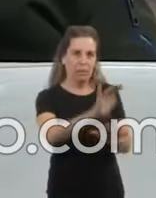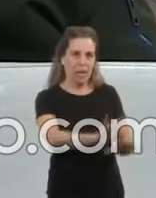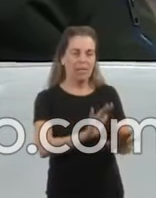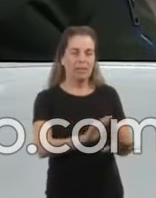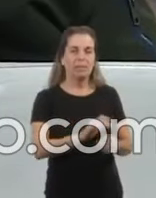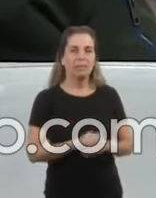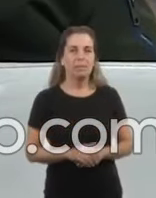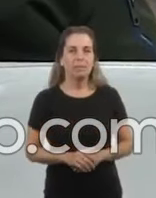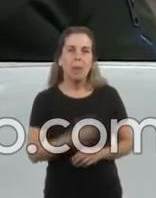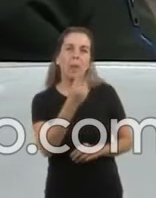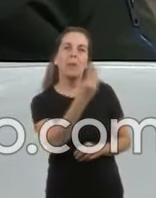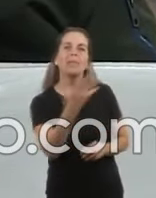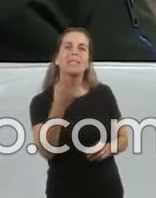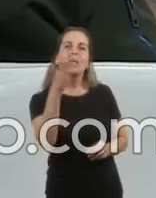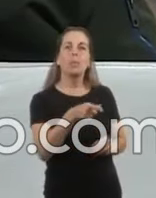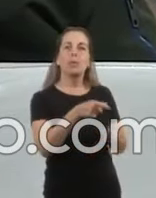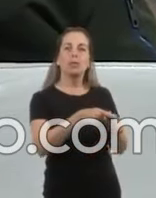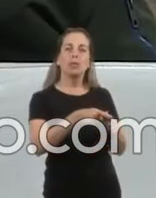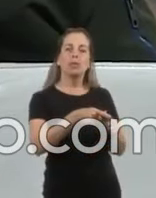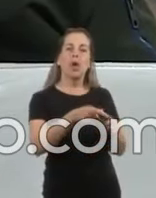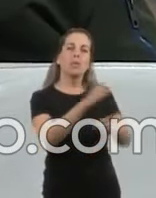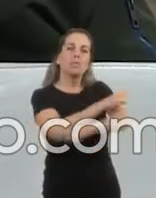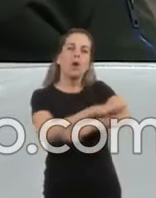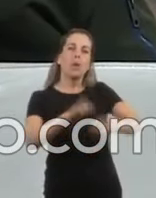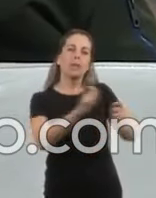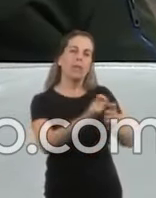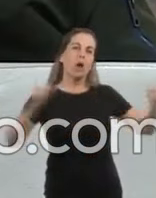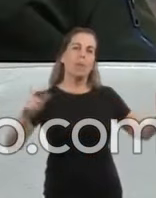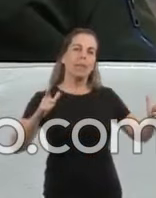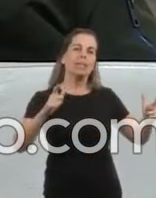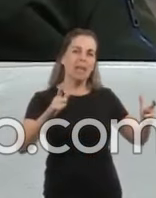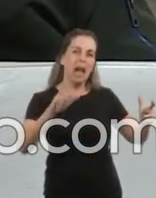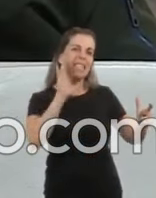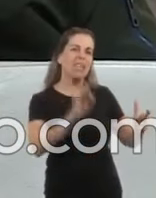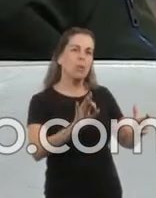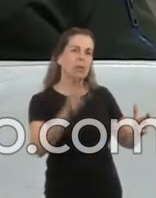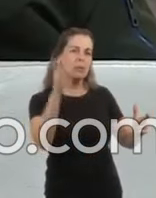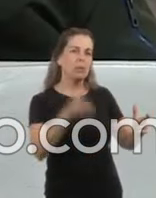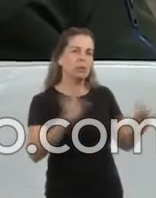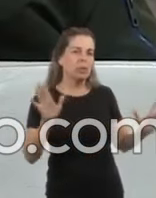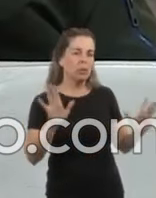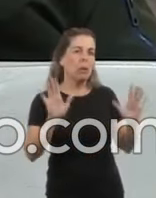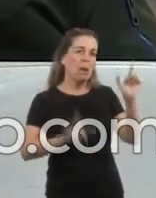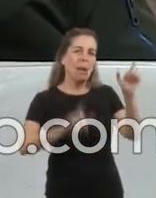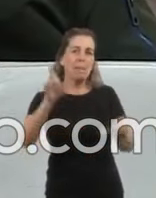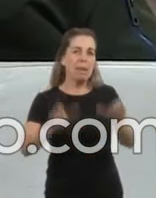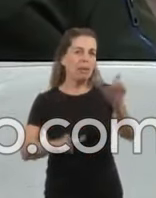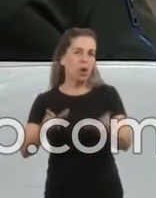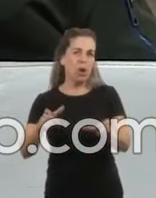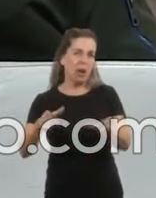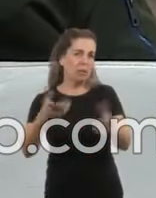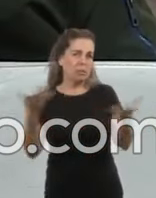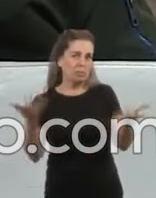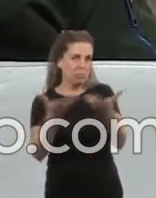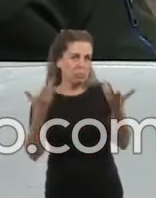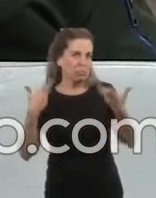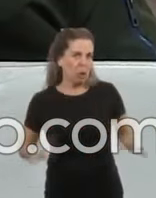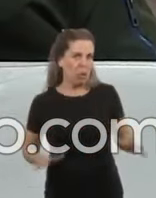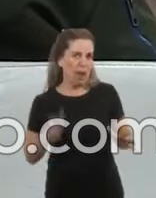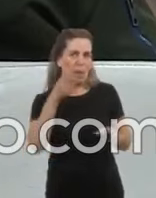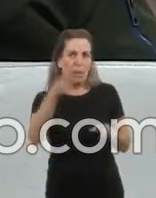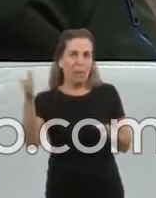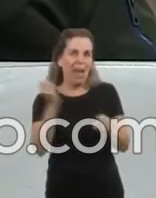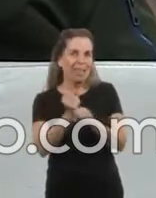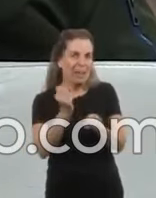eh Y en torno a eso claro la gente el Común denominador que está en la calle te decía el que va a trabajar que tiene estos problemas